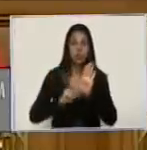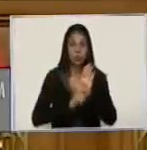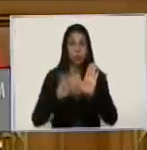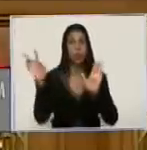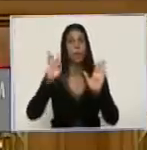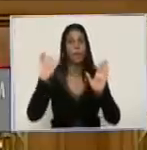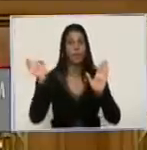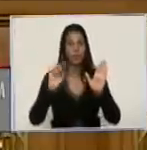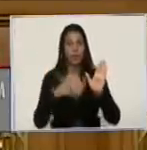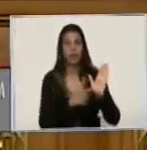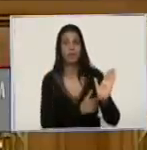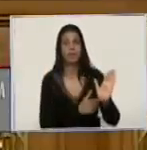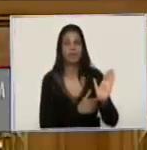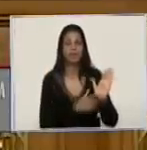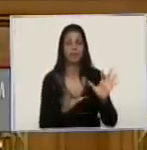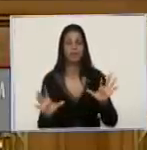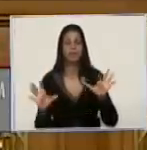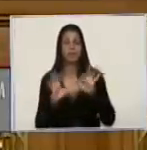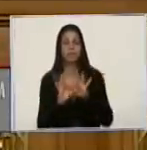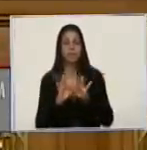Nacional.